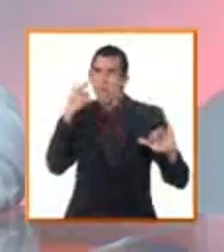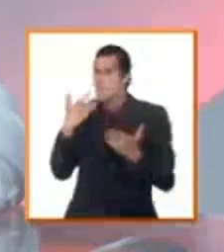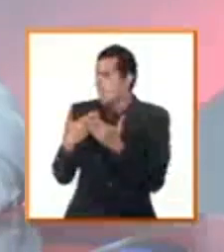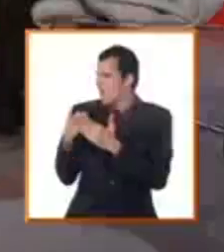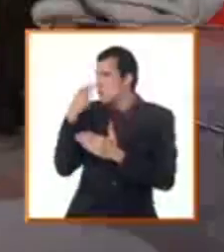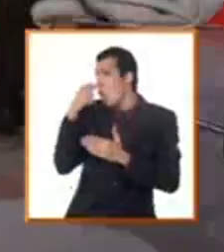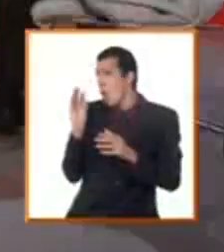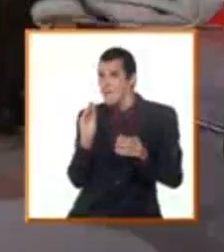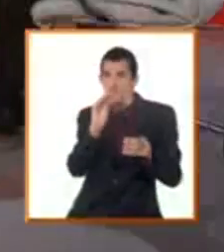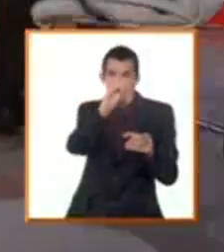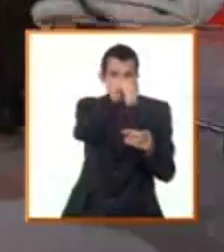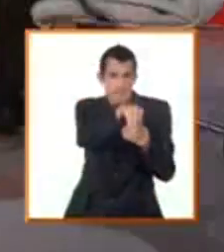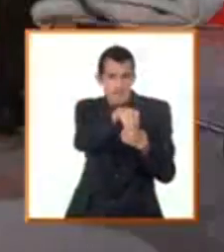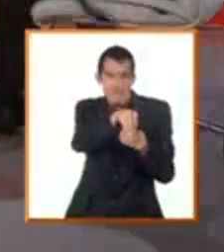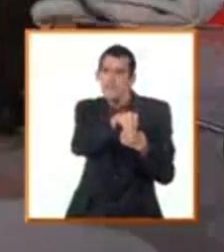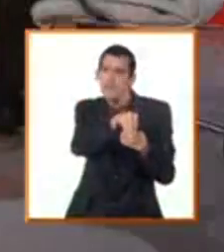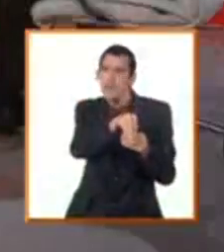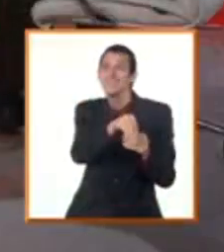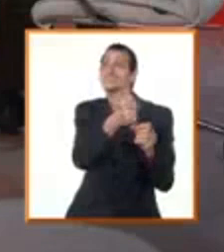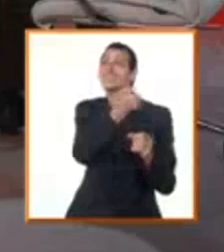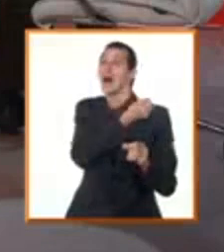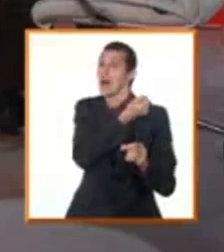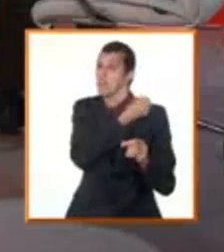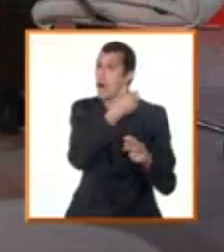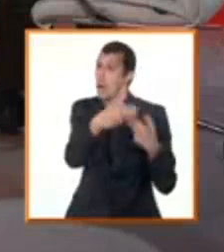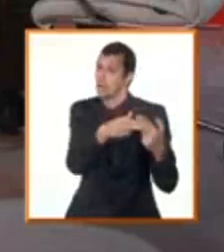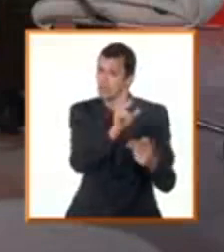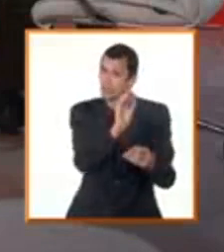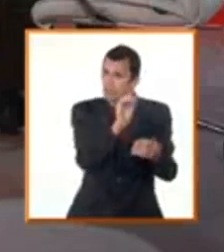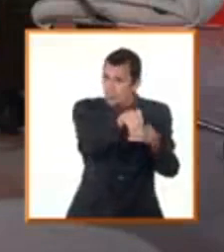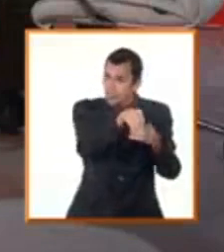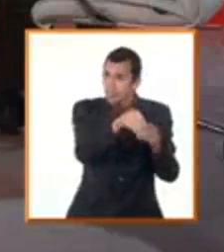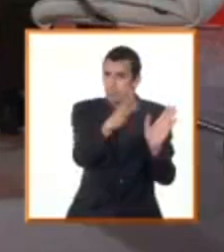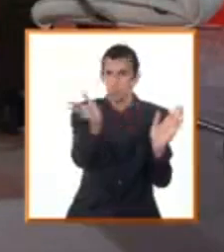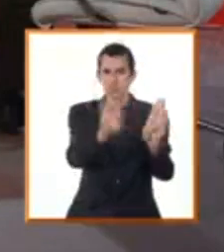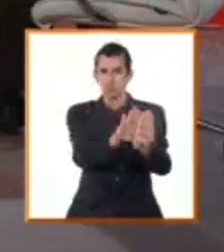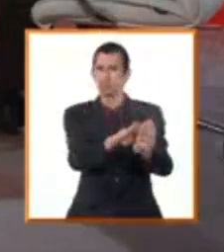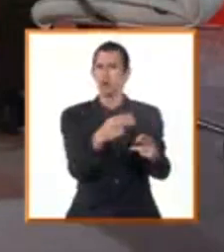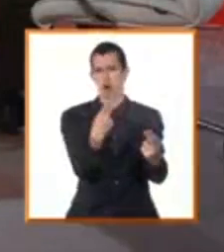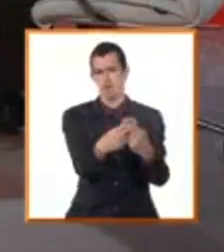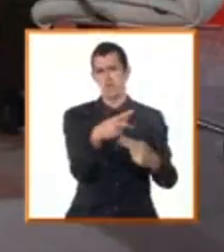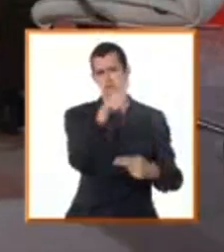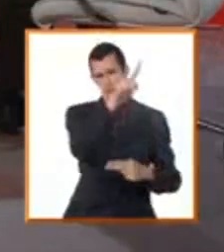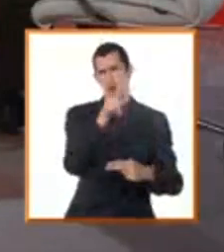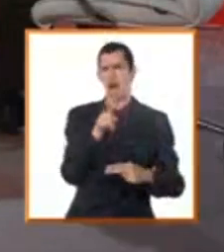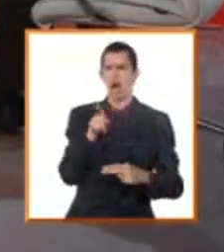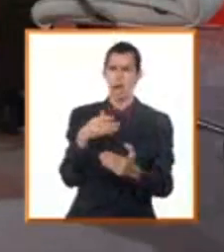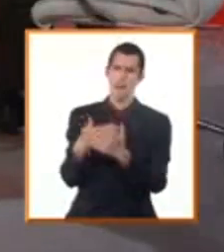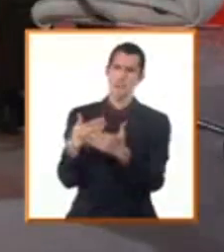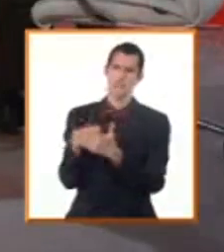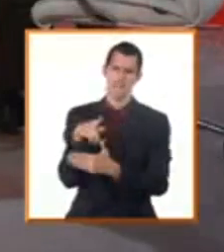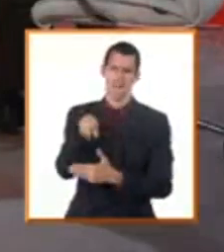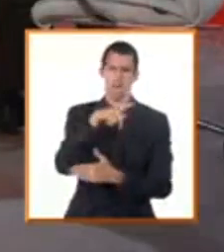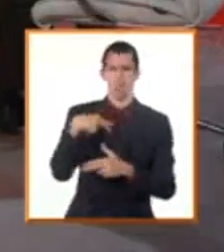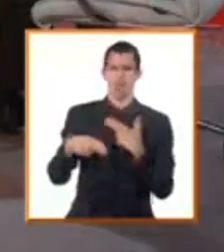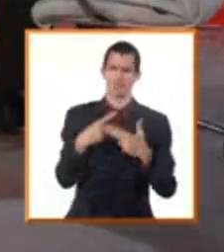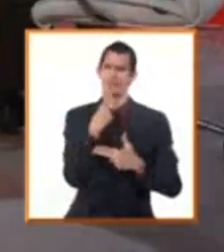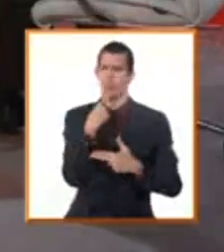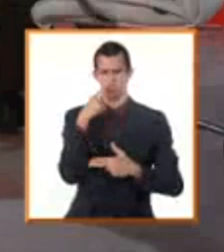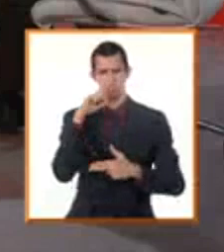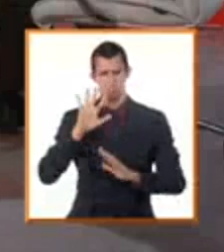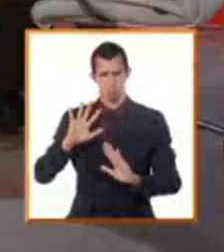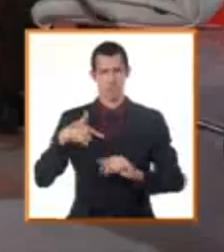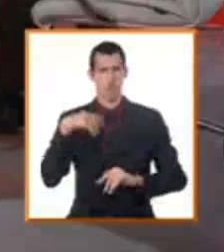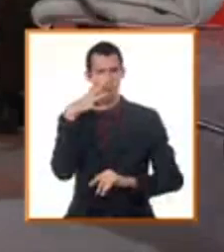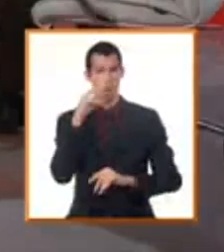la afectación en 18 contenedores, y eso lo llevamos a punto de lápiz por lo que eso representa. Por lo tanto, tenemos montado todo un sistema. Si pasan por aquí, cuando llegan a un